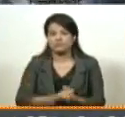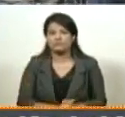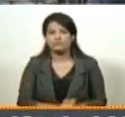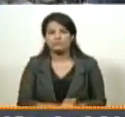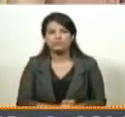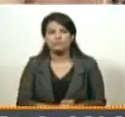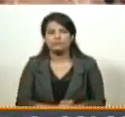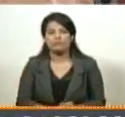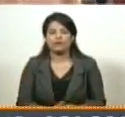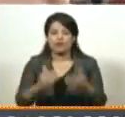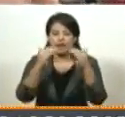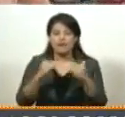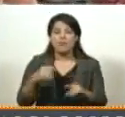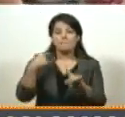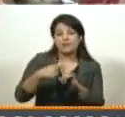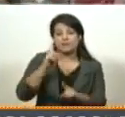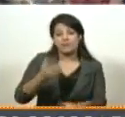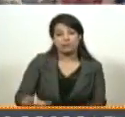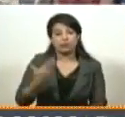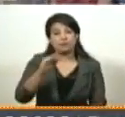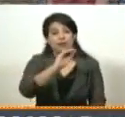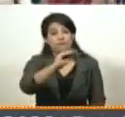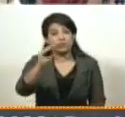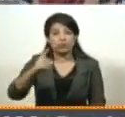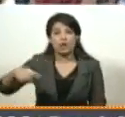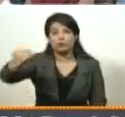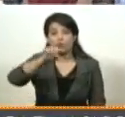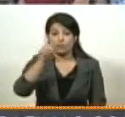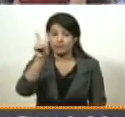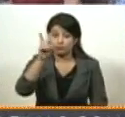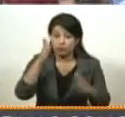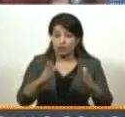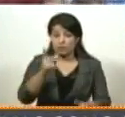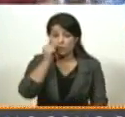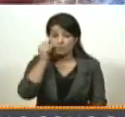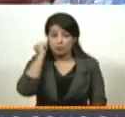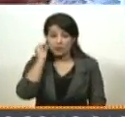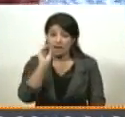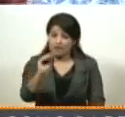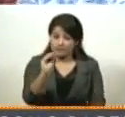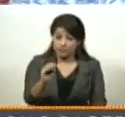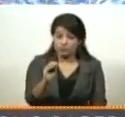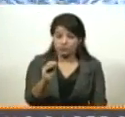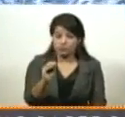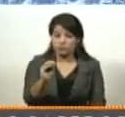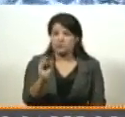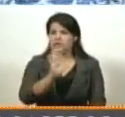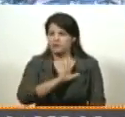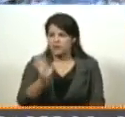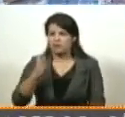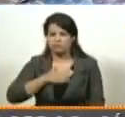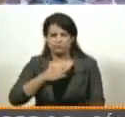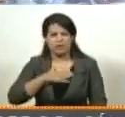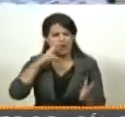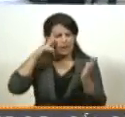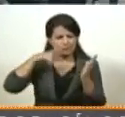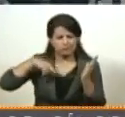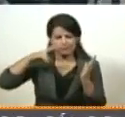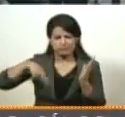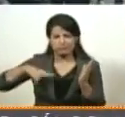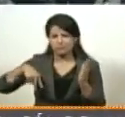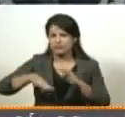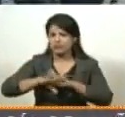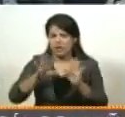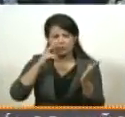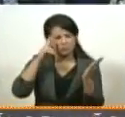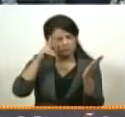también quiero recordarles a todas las venezolanas y los venezolanos que hemos estado revisando, como ustedes bien saben,